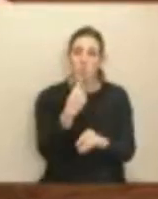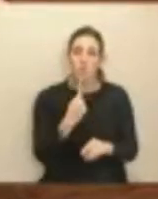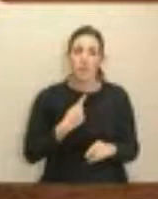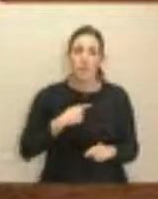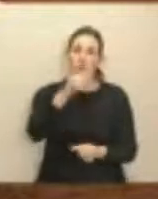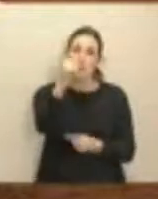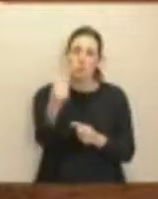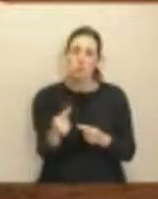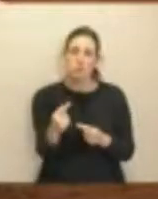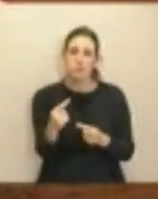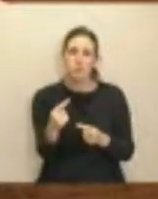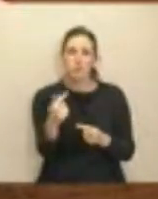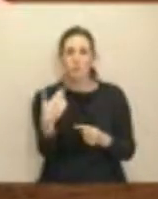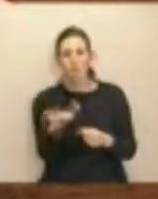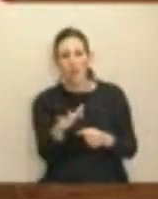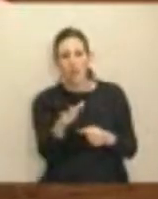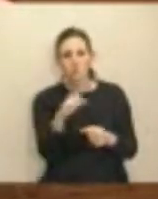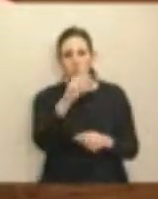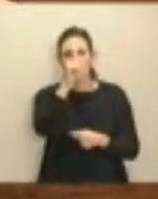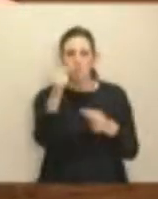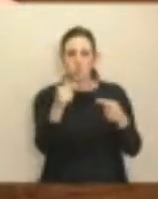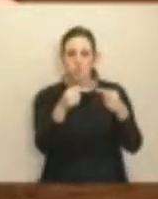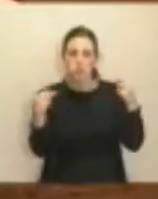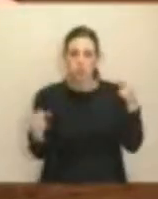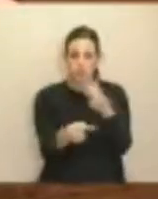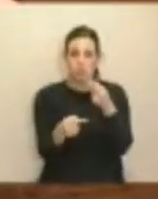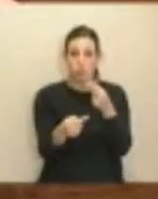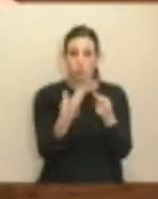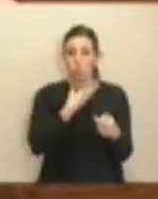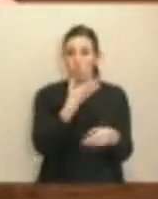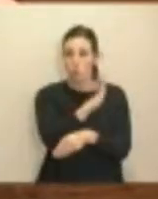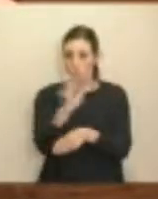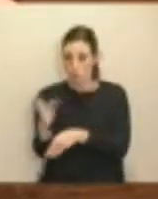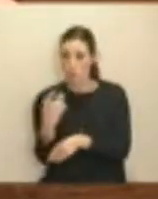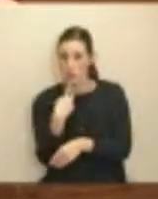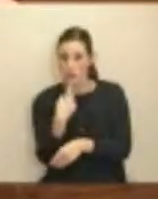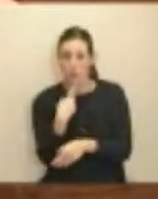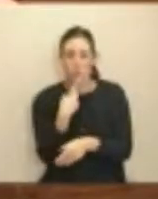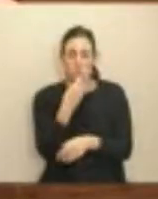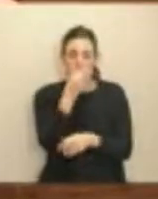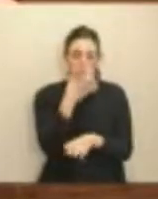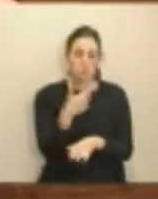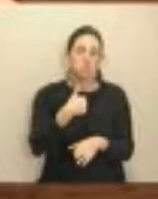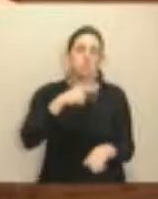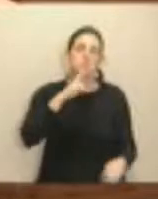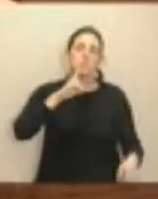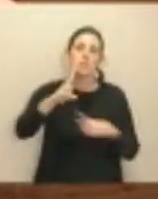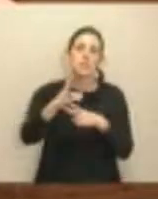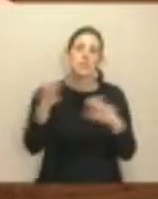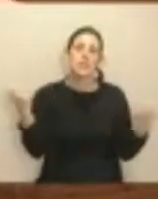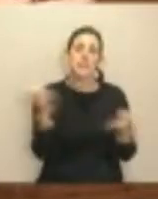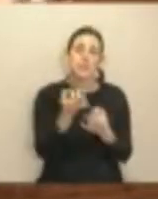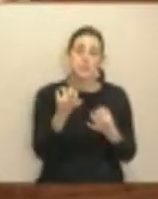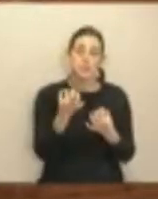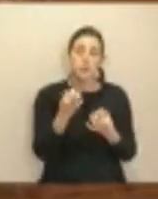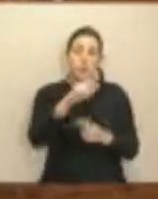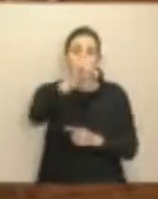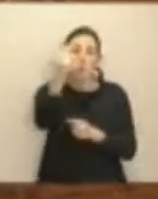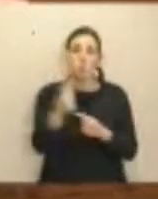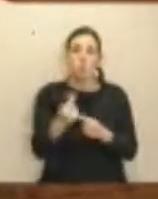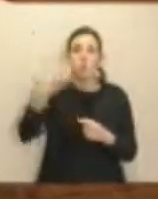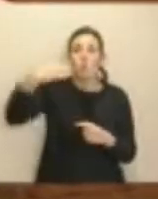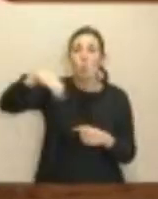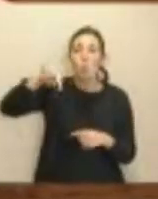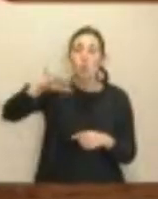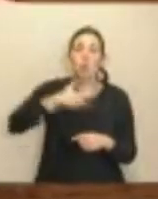es malo. Aquí soy yo a varios portavoces. Y yo les diré, bueno, es el único posible